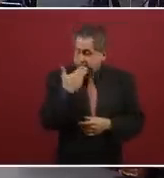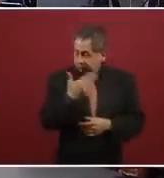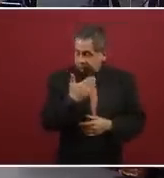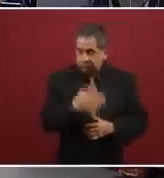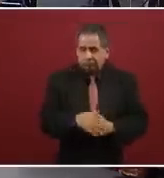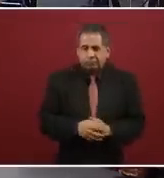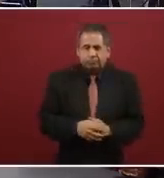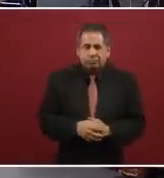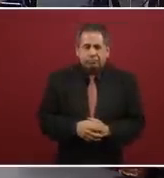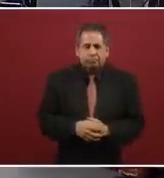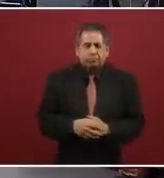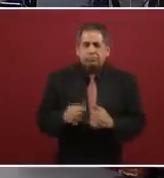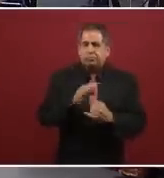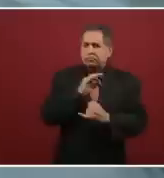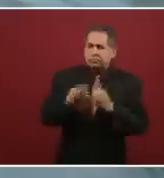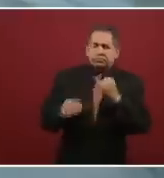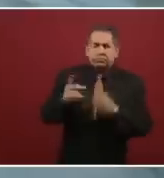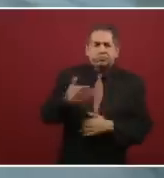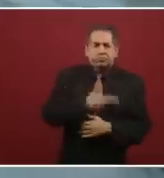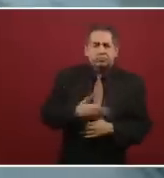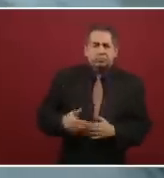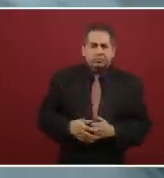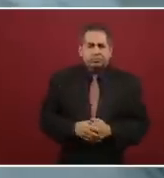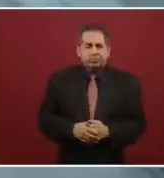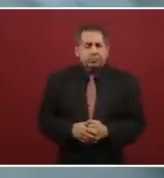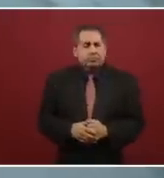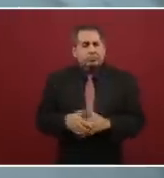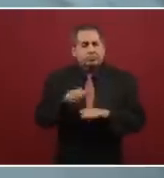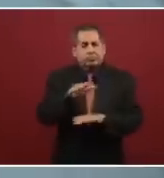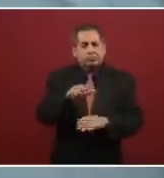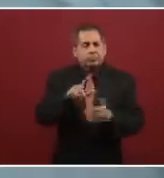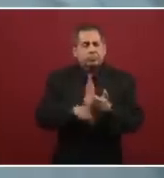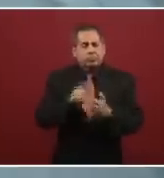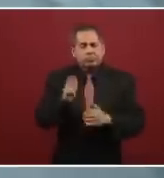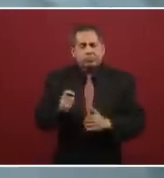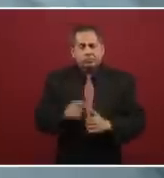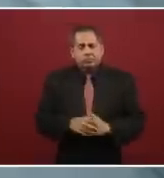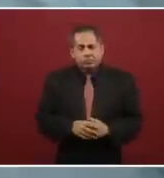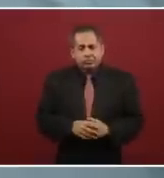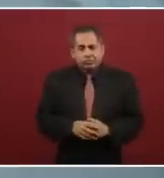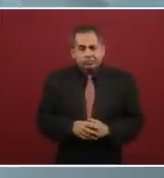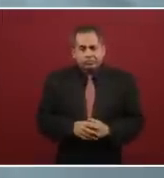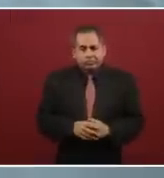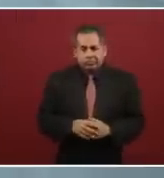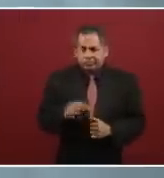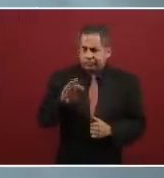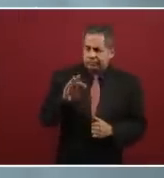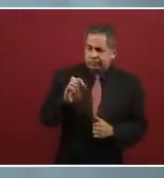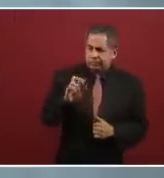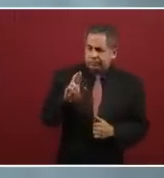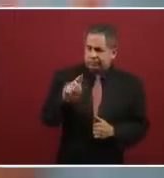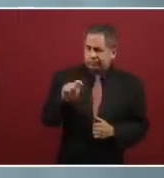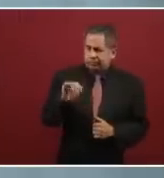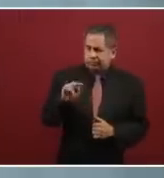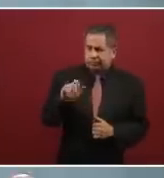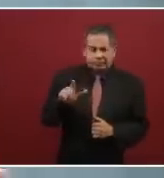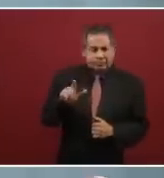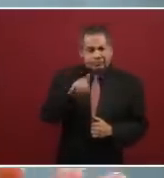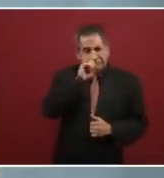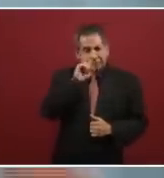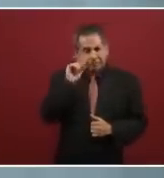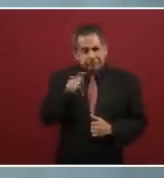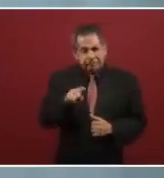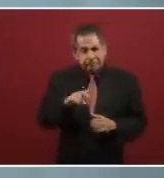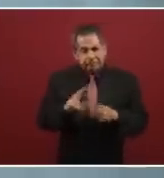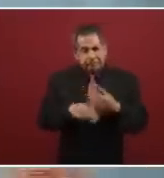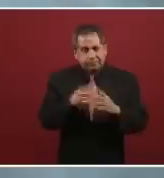Y ya nada más, por último, sobre Le Ferdinand, hoy también